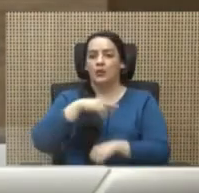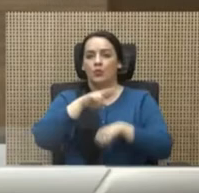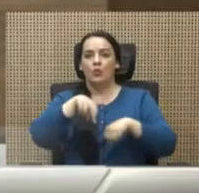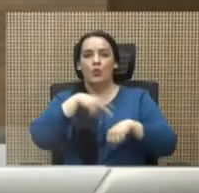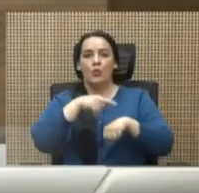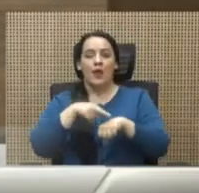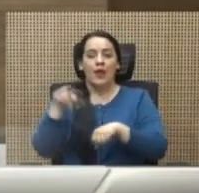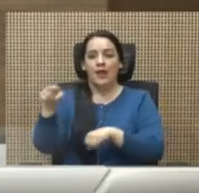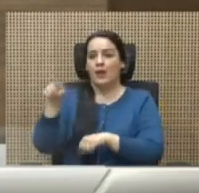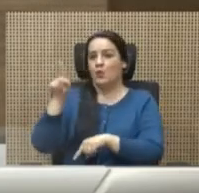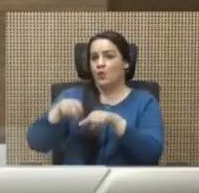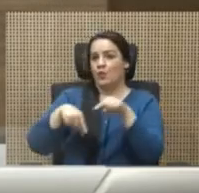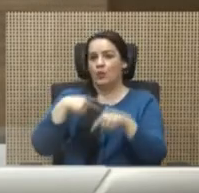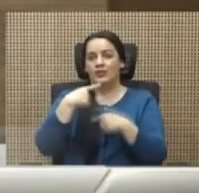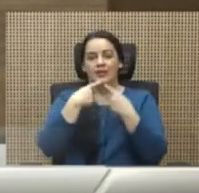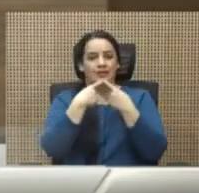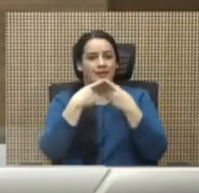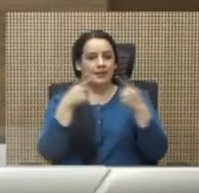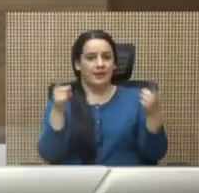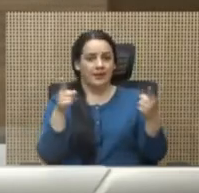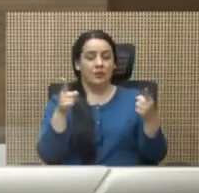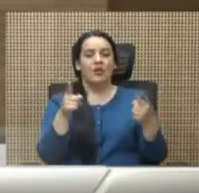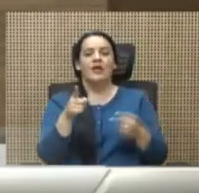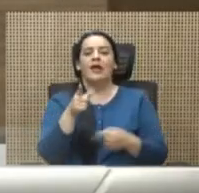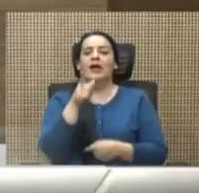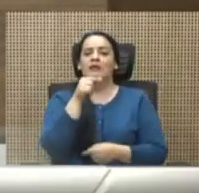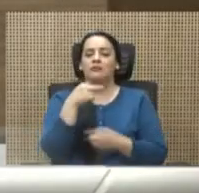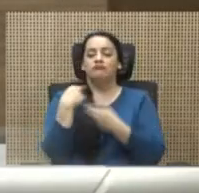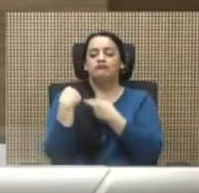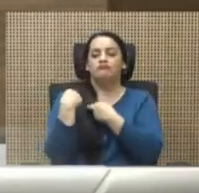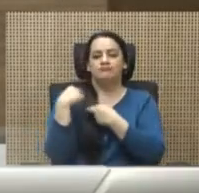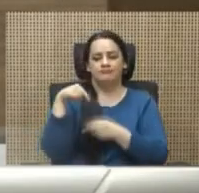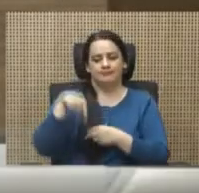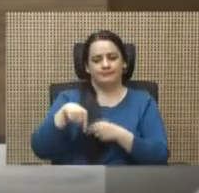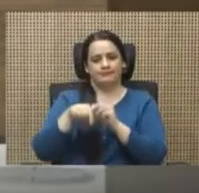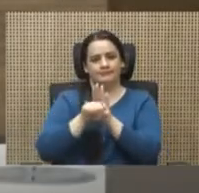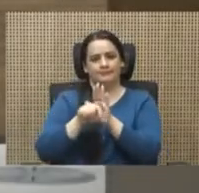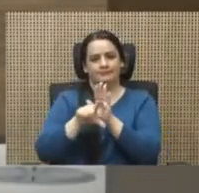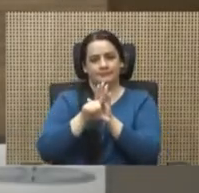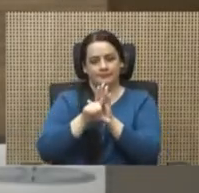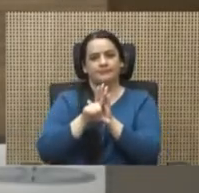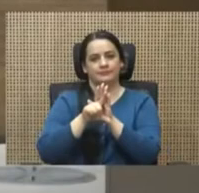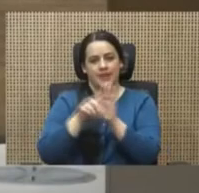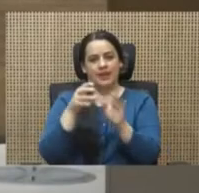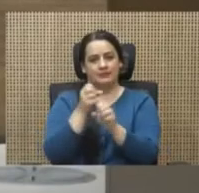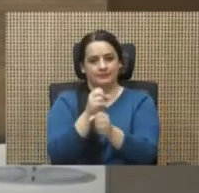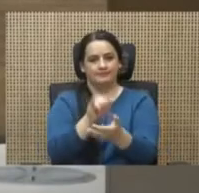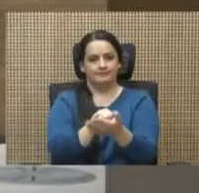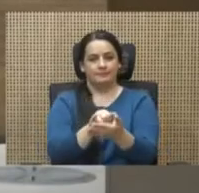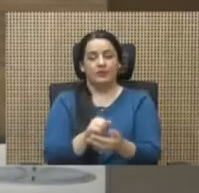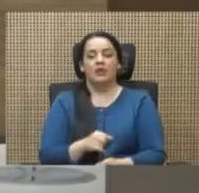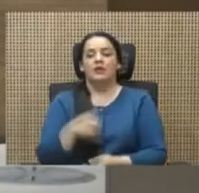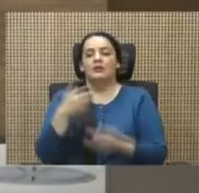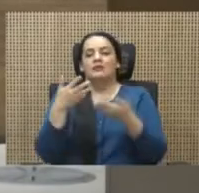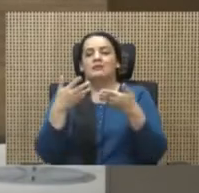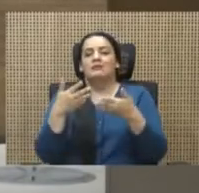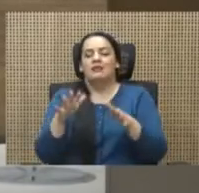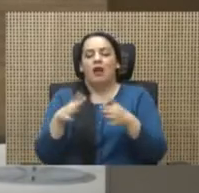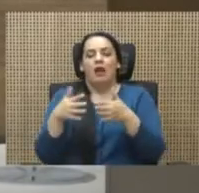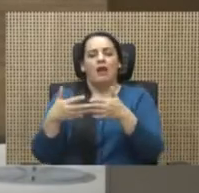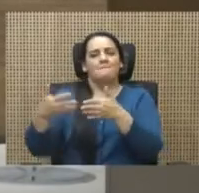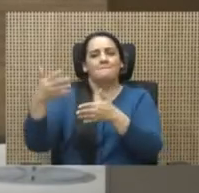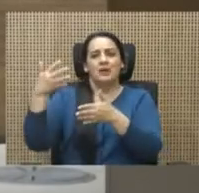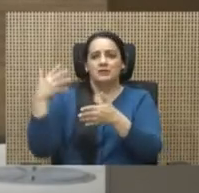declararlo como tal Y le correspondía a la asamblea legislativa esa tarea han pasado décadas